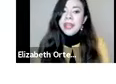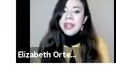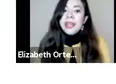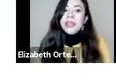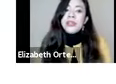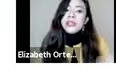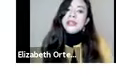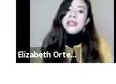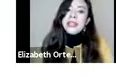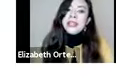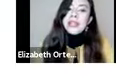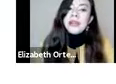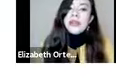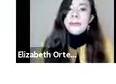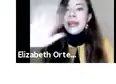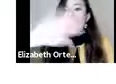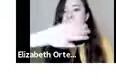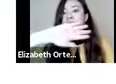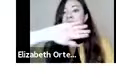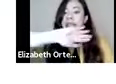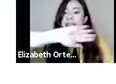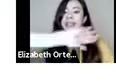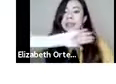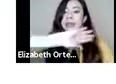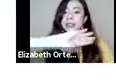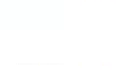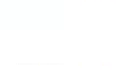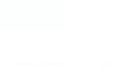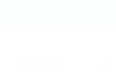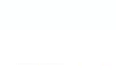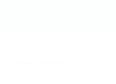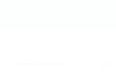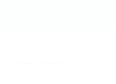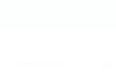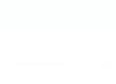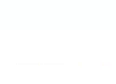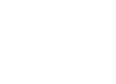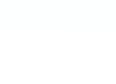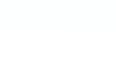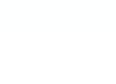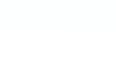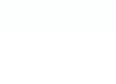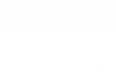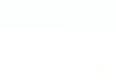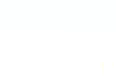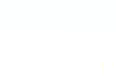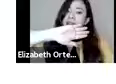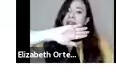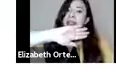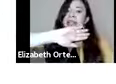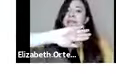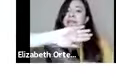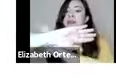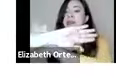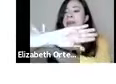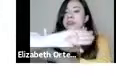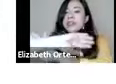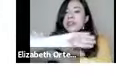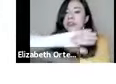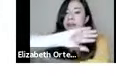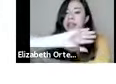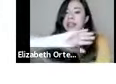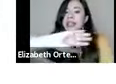intermedia, en donde es una técnica con la mano y con el antebrazo en la parte superior de esta manera. De esa forma el